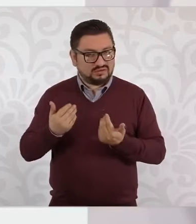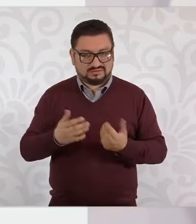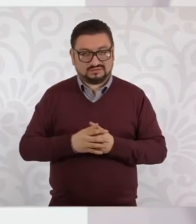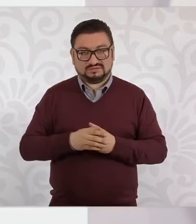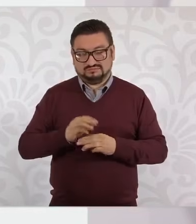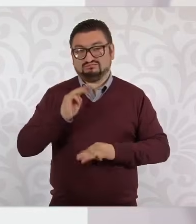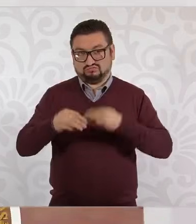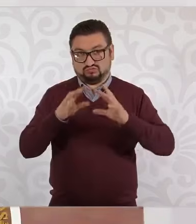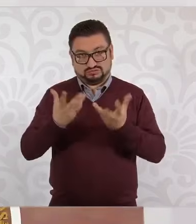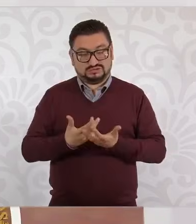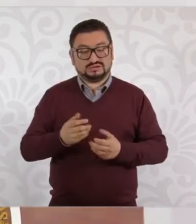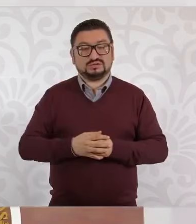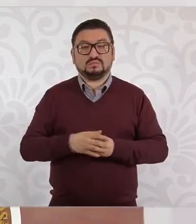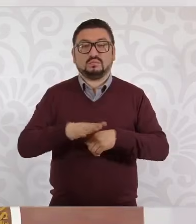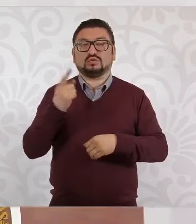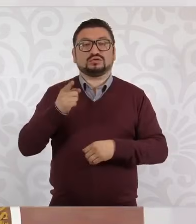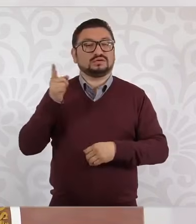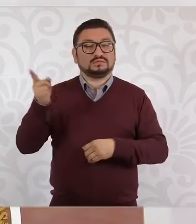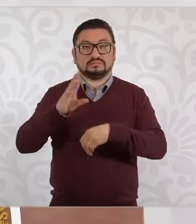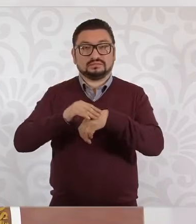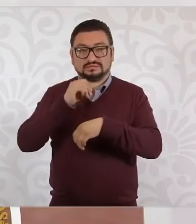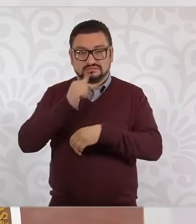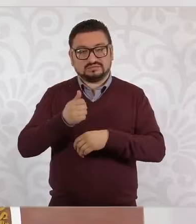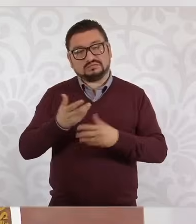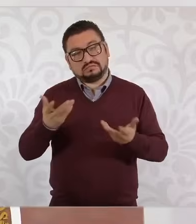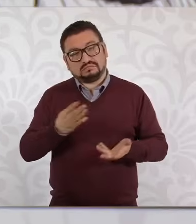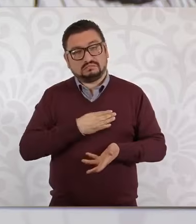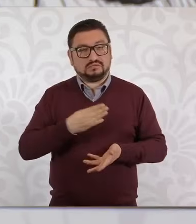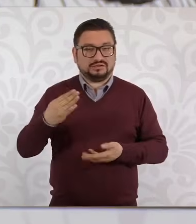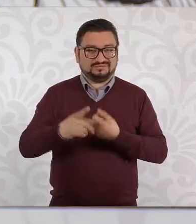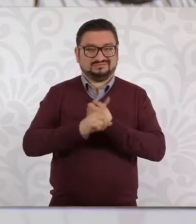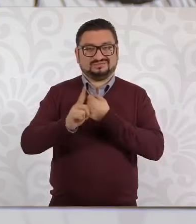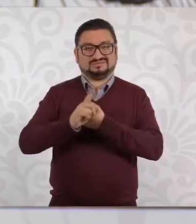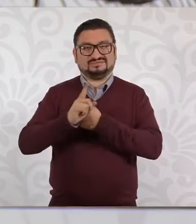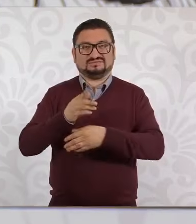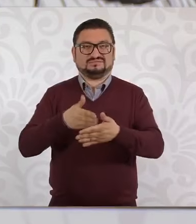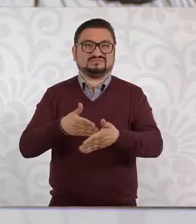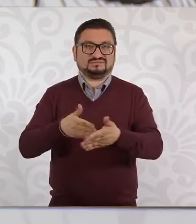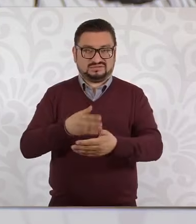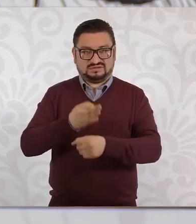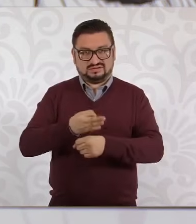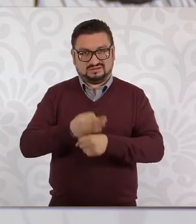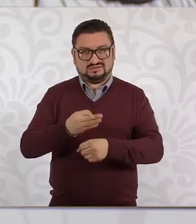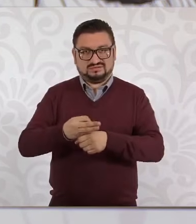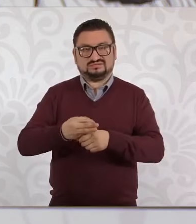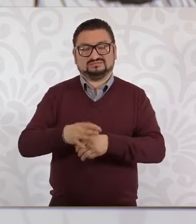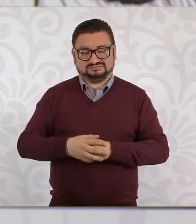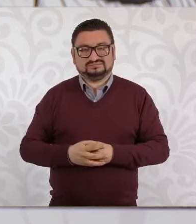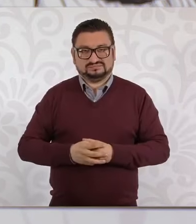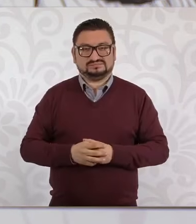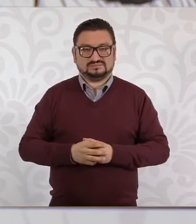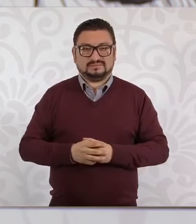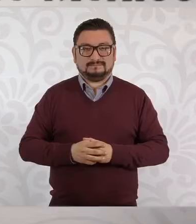es. Porque no se permite, porque tiene problemas el paso en el estrecho.